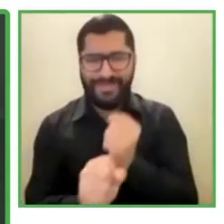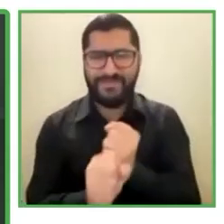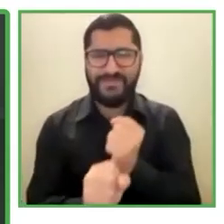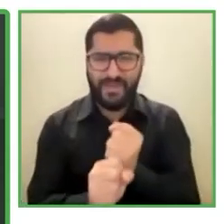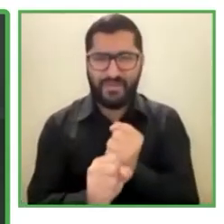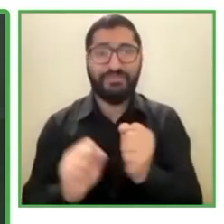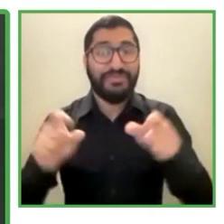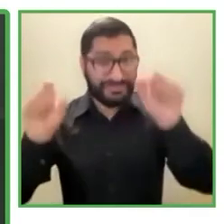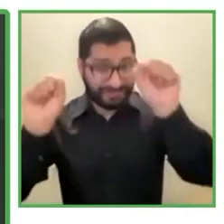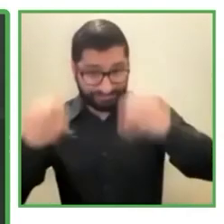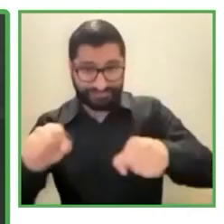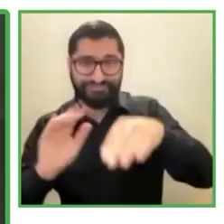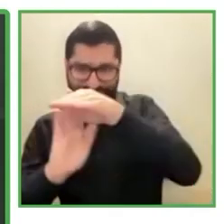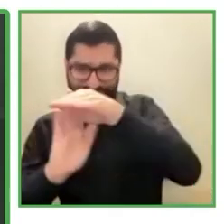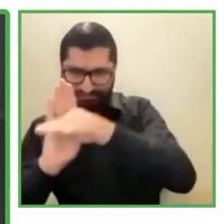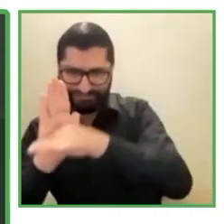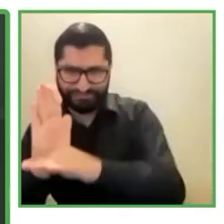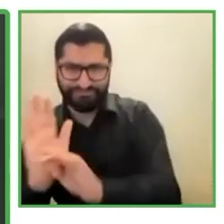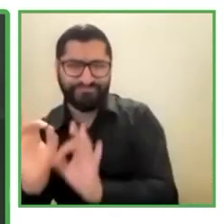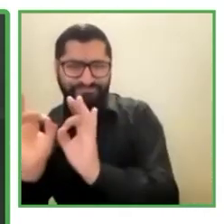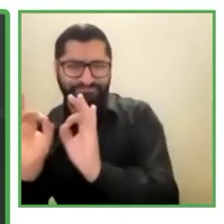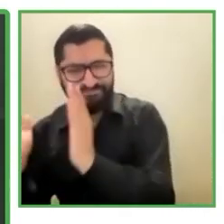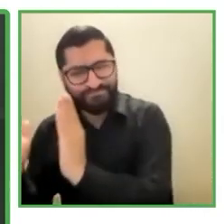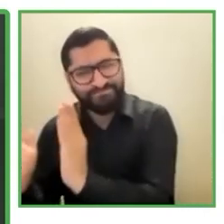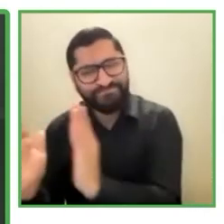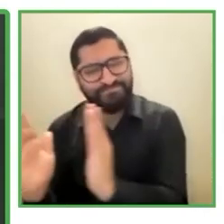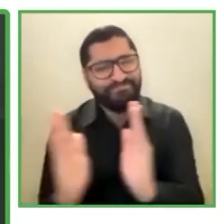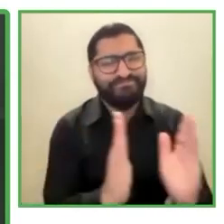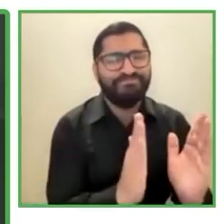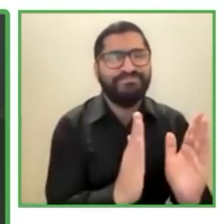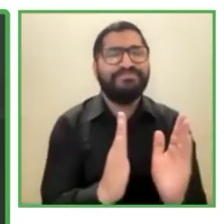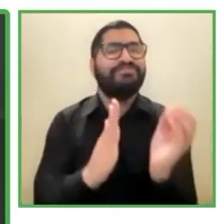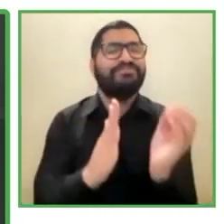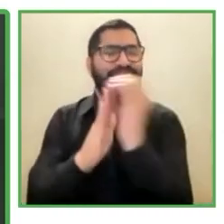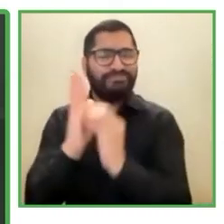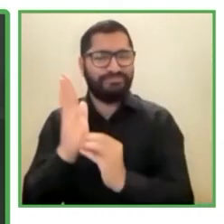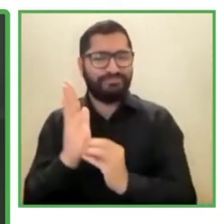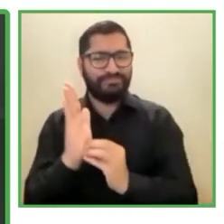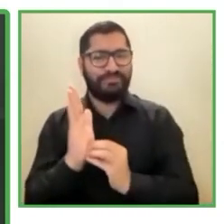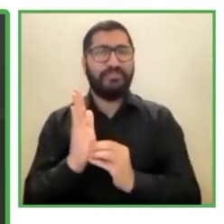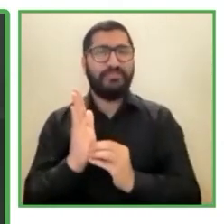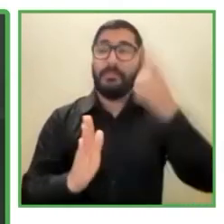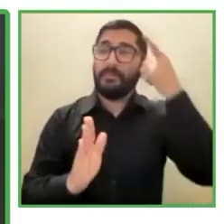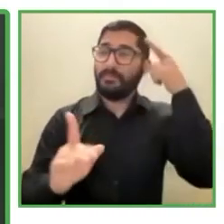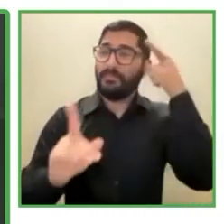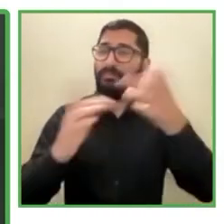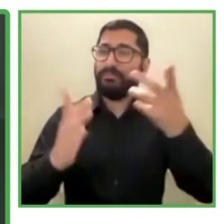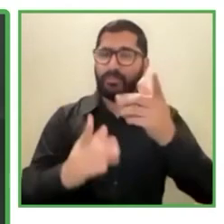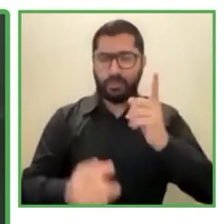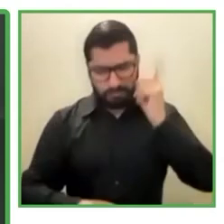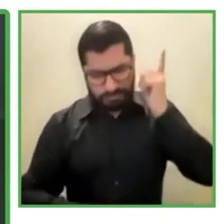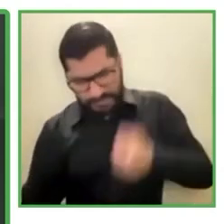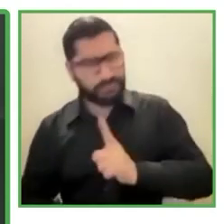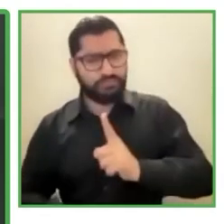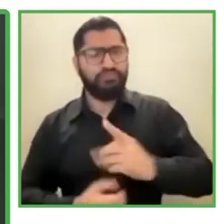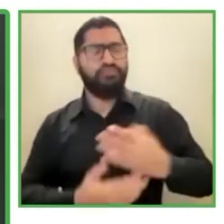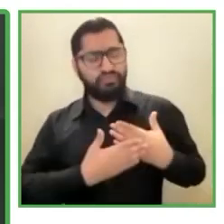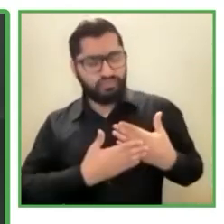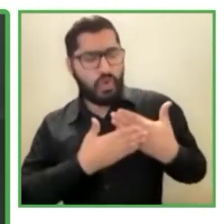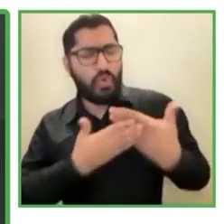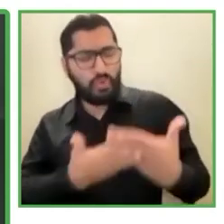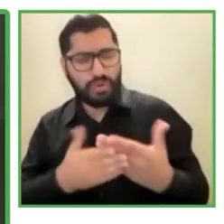que reúne las voluntades y los diálogos de los actores del mundo del trabajo,